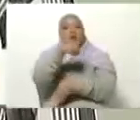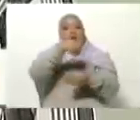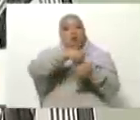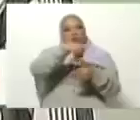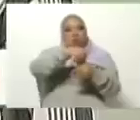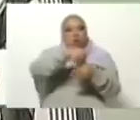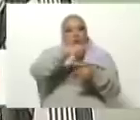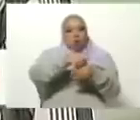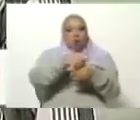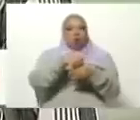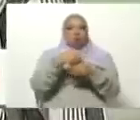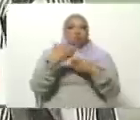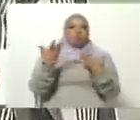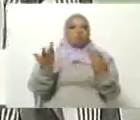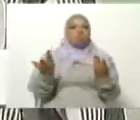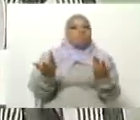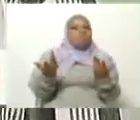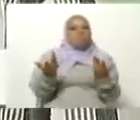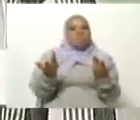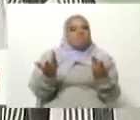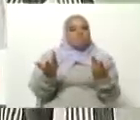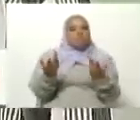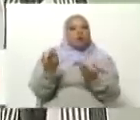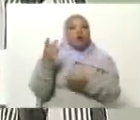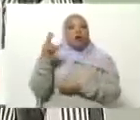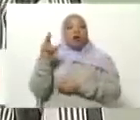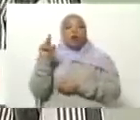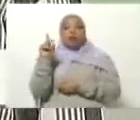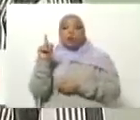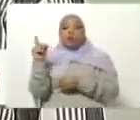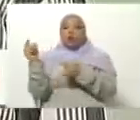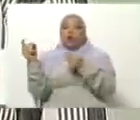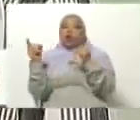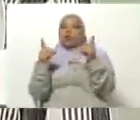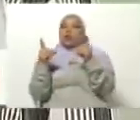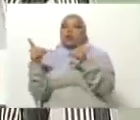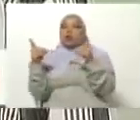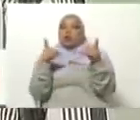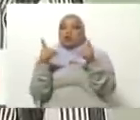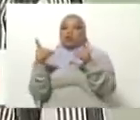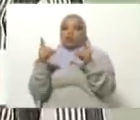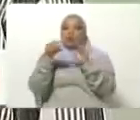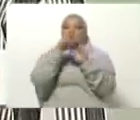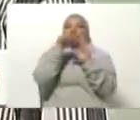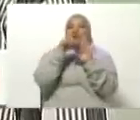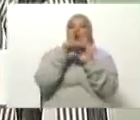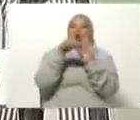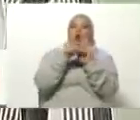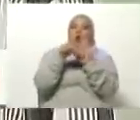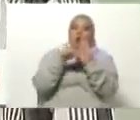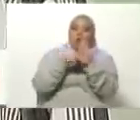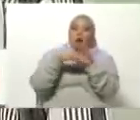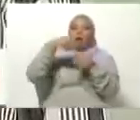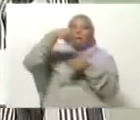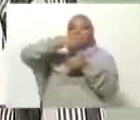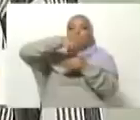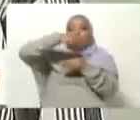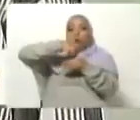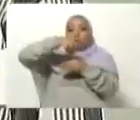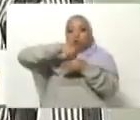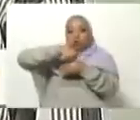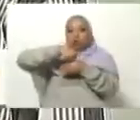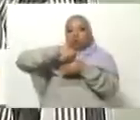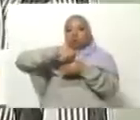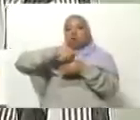Para la segunda ronda de diálogo se va a discutir las condiciones electorales, entendiendo que bueno, hay un nuevo